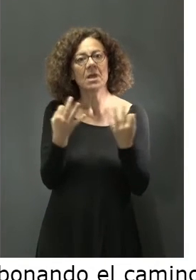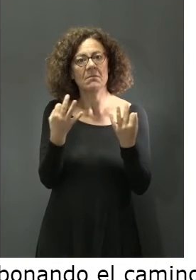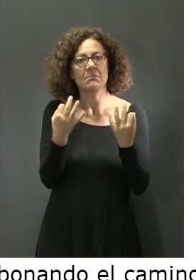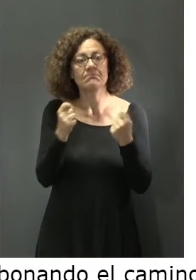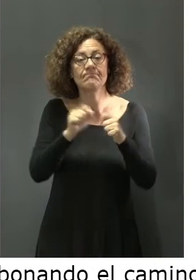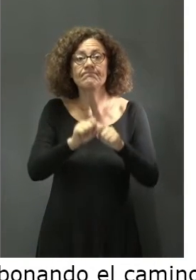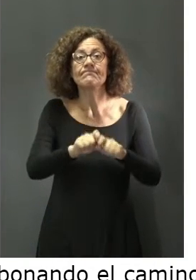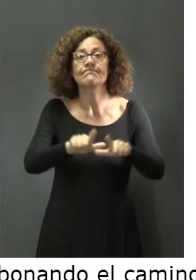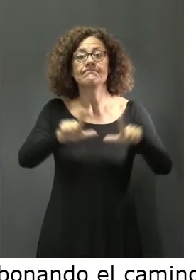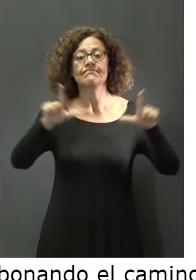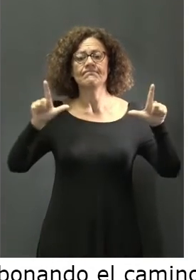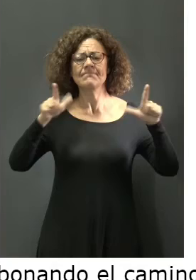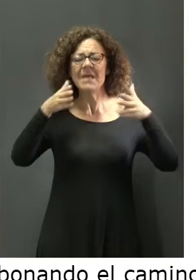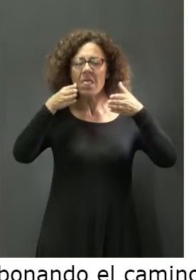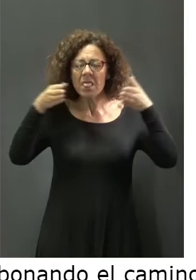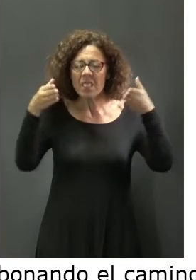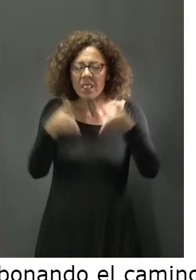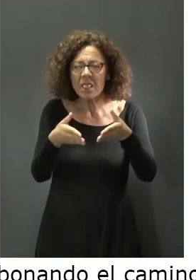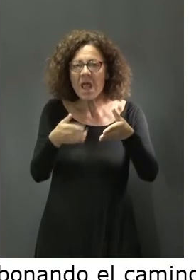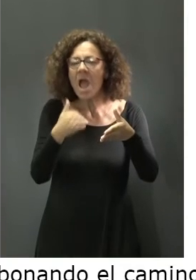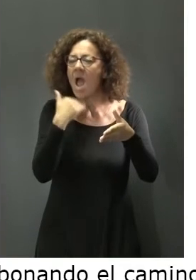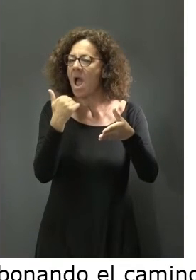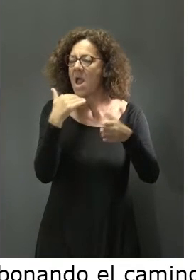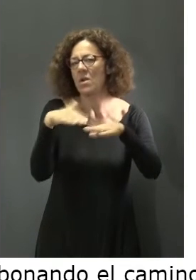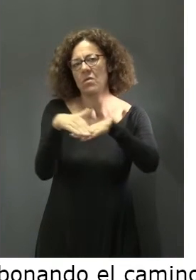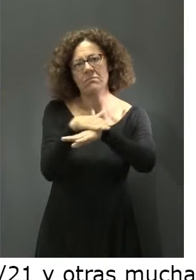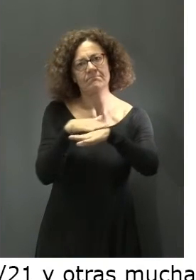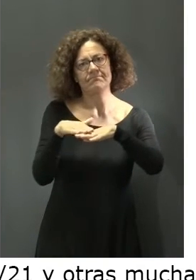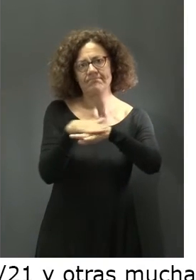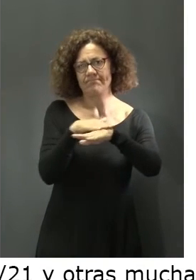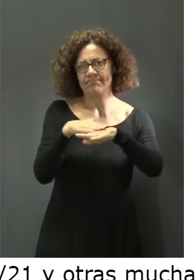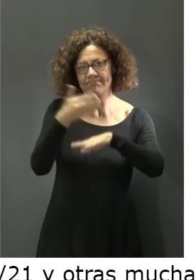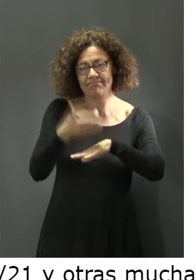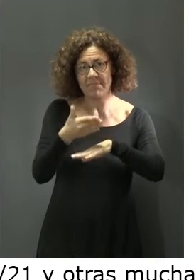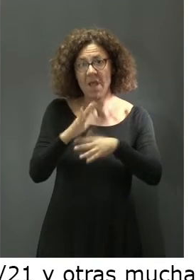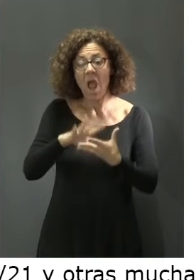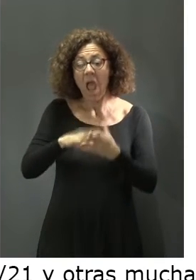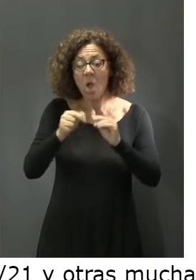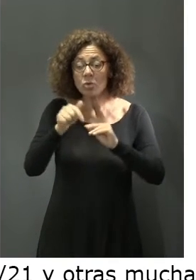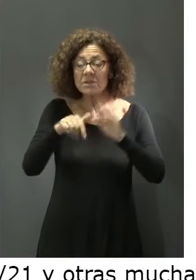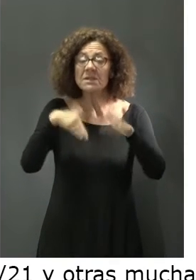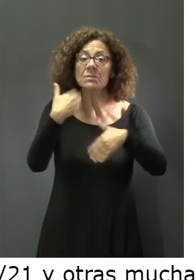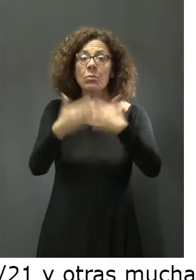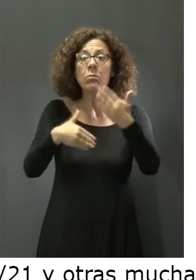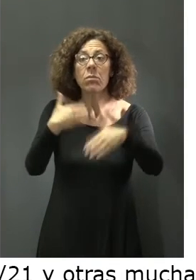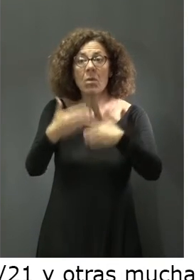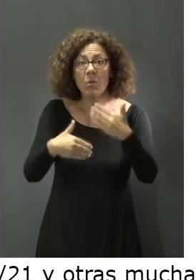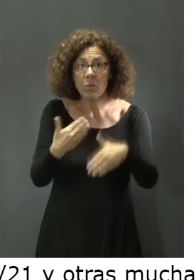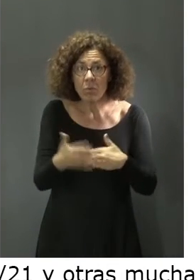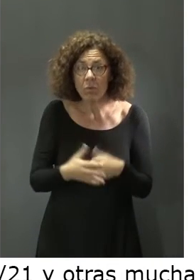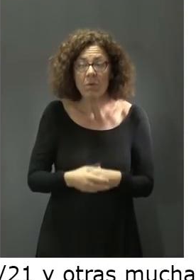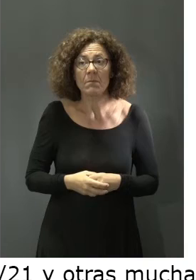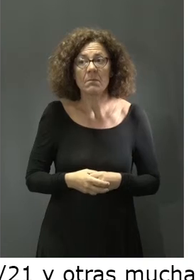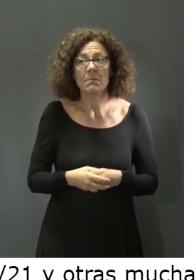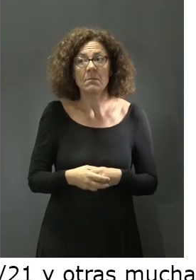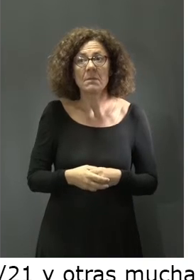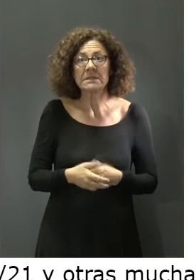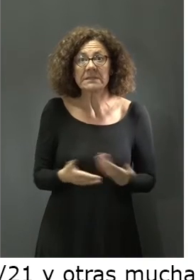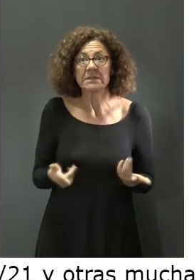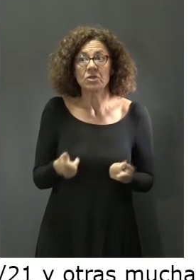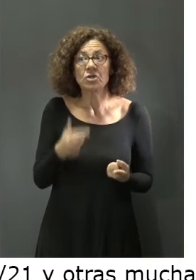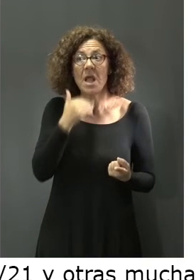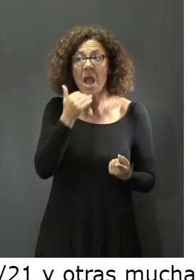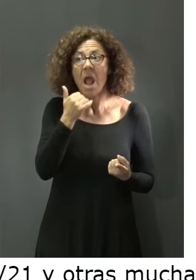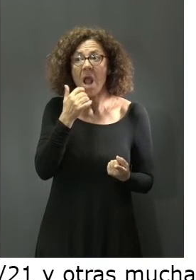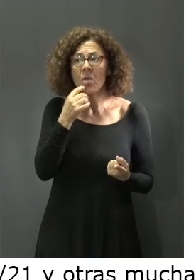el foco en una cuestión que es esencial. Y los ajustes del procedimiento es algo que